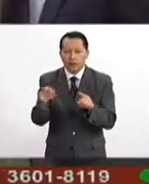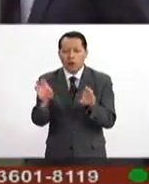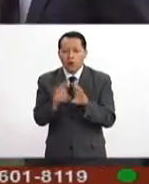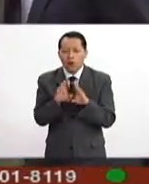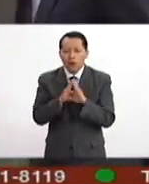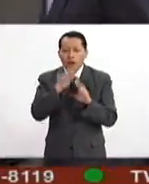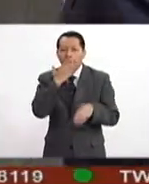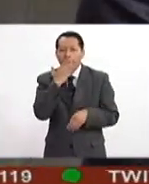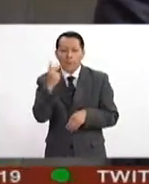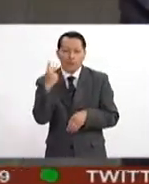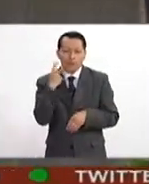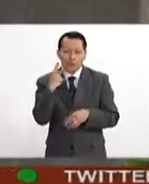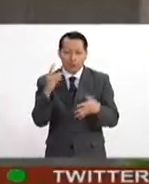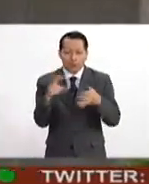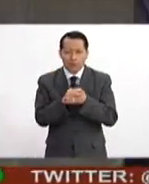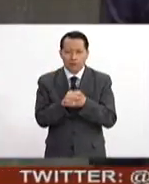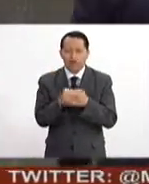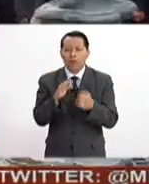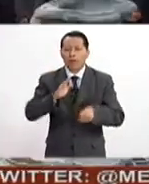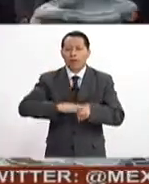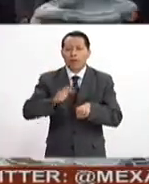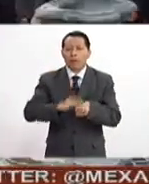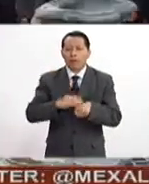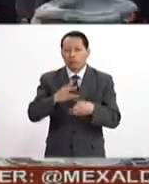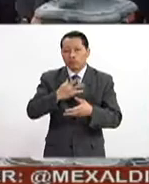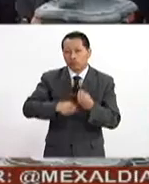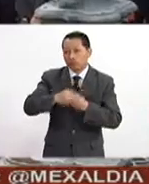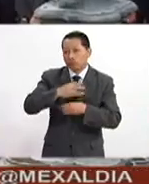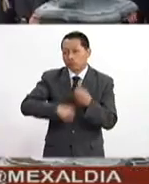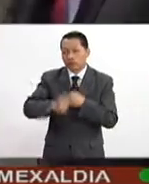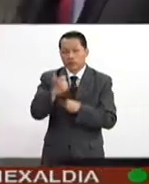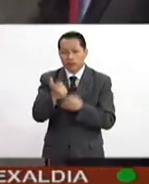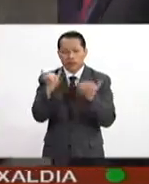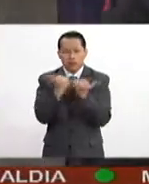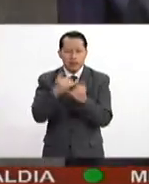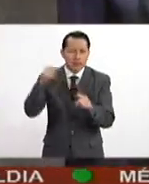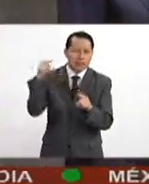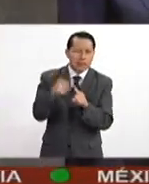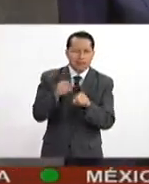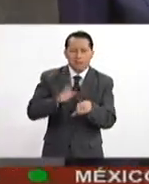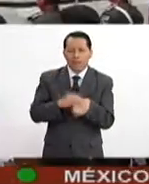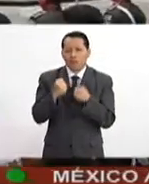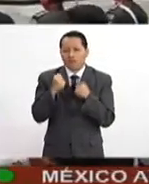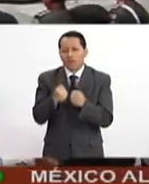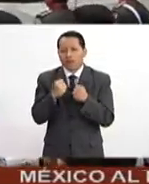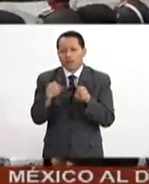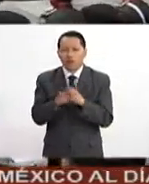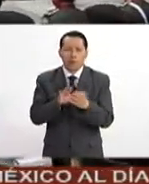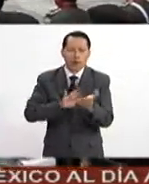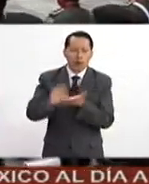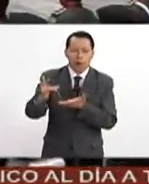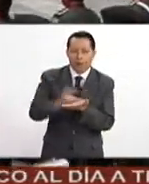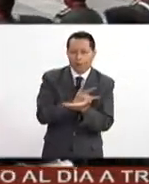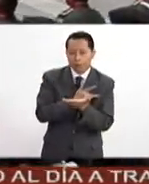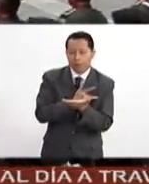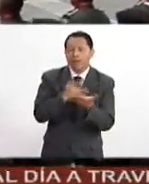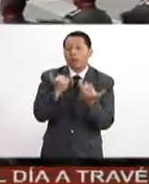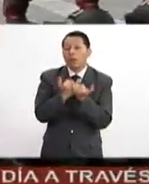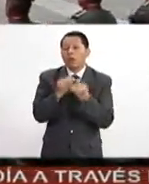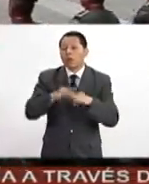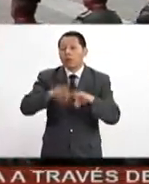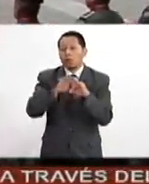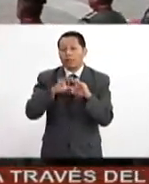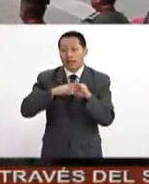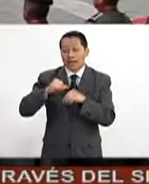diálogo político, impulsar mayores intercambios económicos e intensificar la cooperación bilateral. Muestra de ello es la